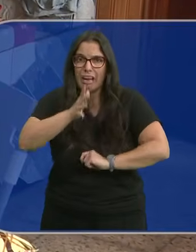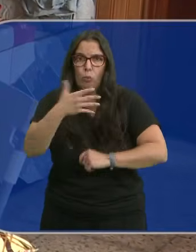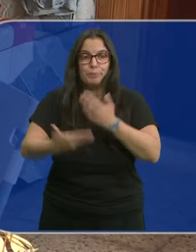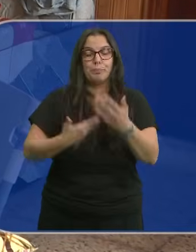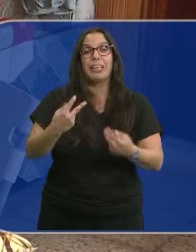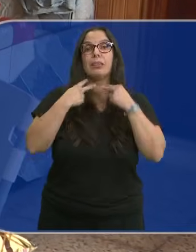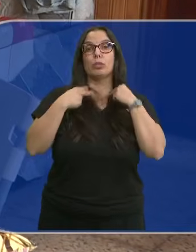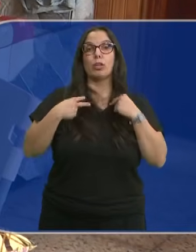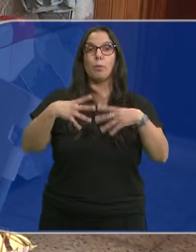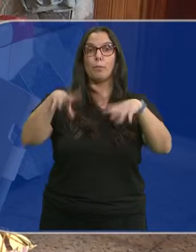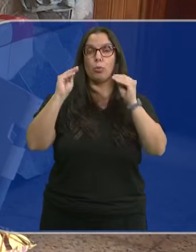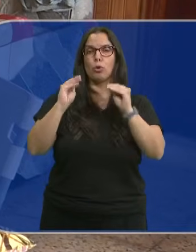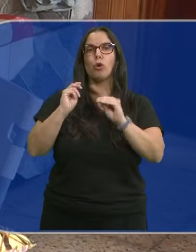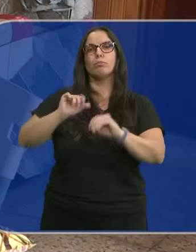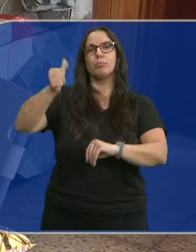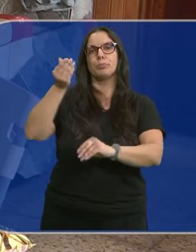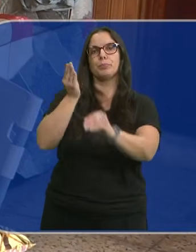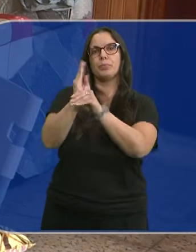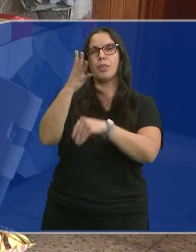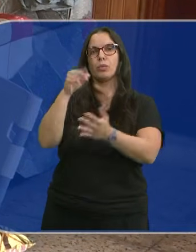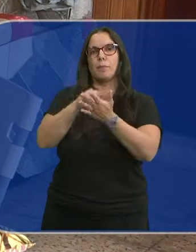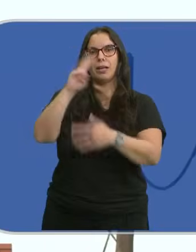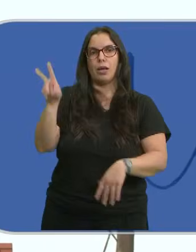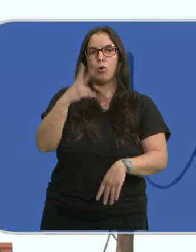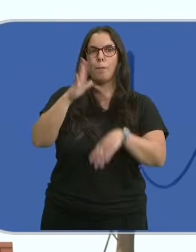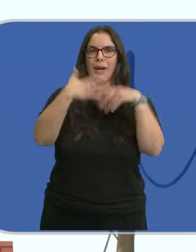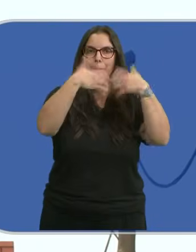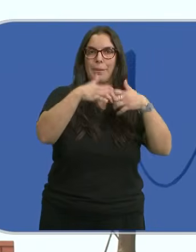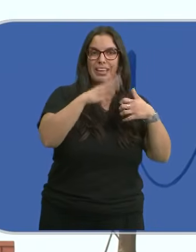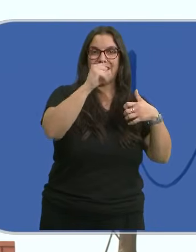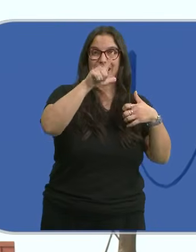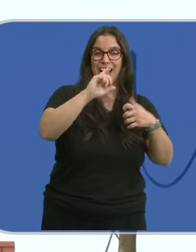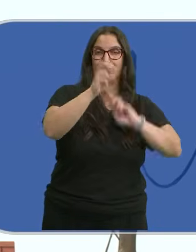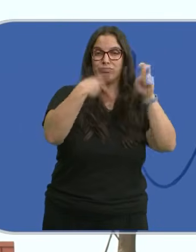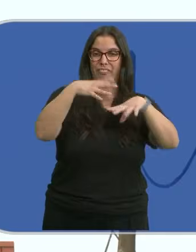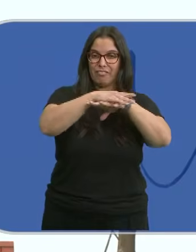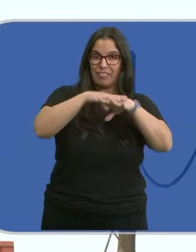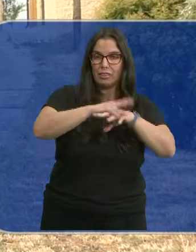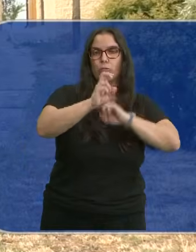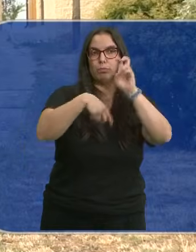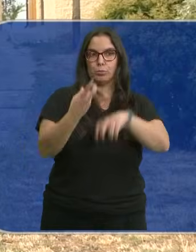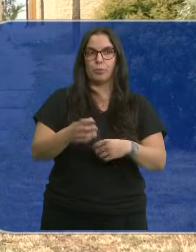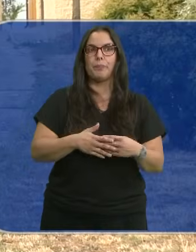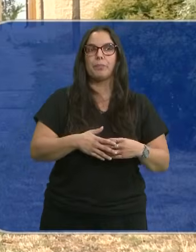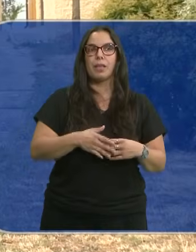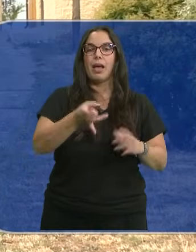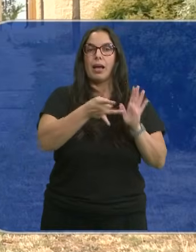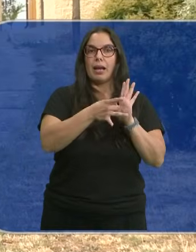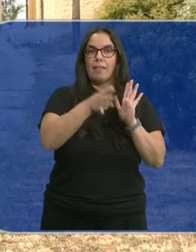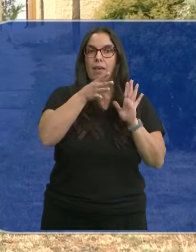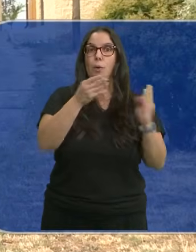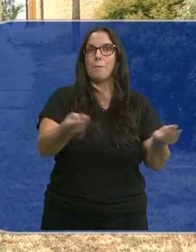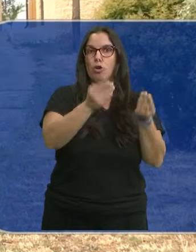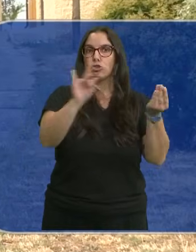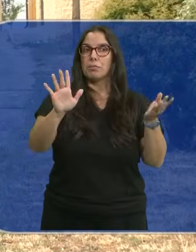Burgos les ha concedido 50.000 euros para cambiar la descalcificadora y varios filtros del depósito. Se mejora la calidad del agua, pero